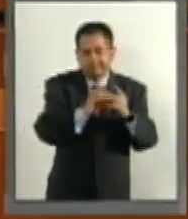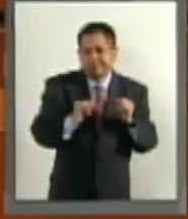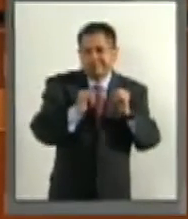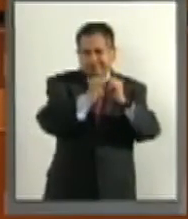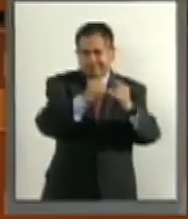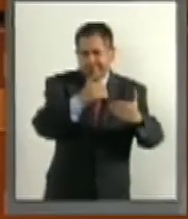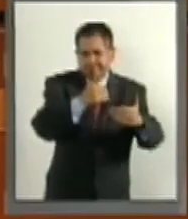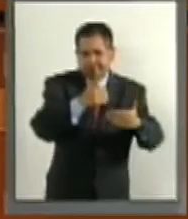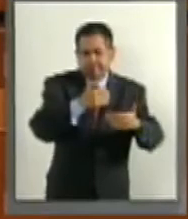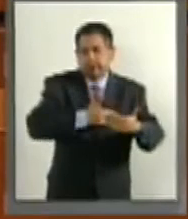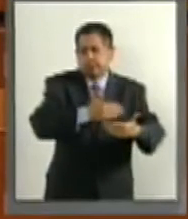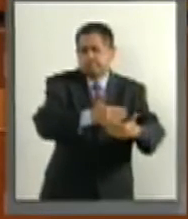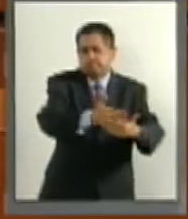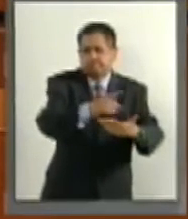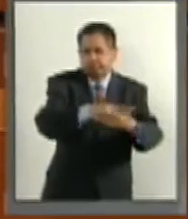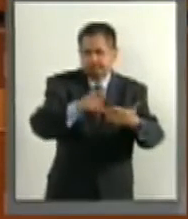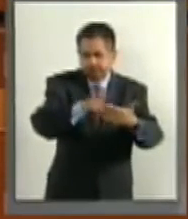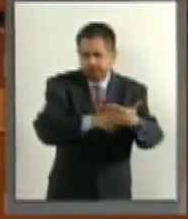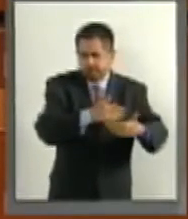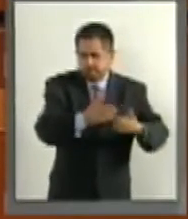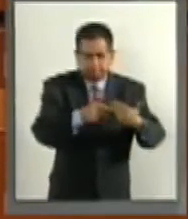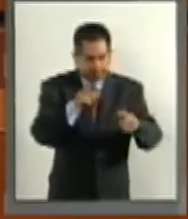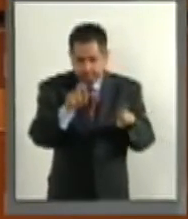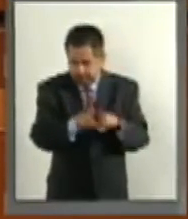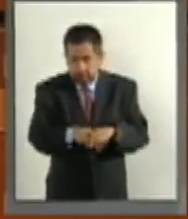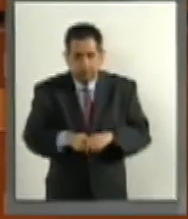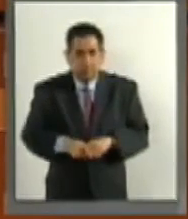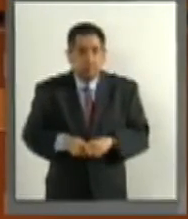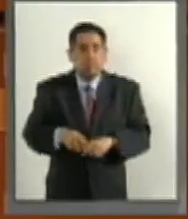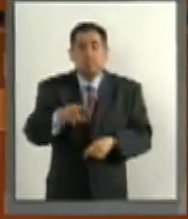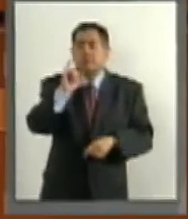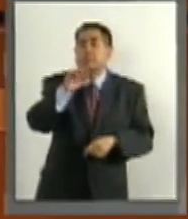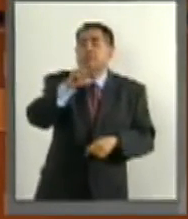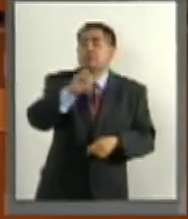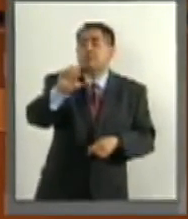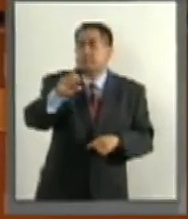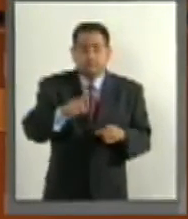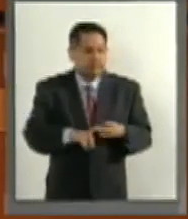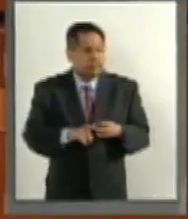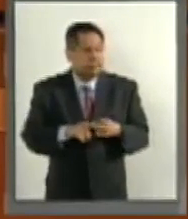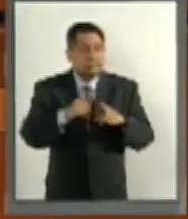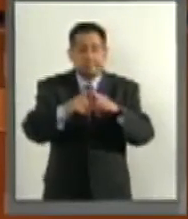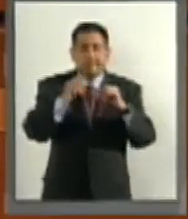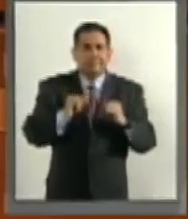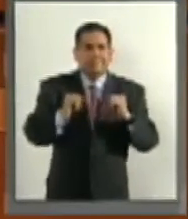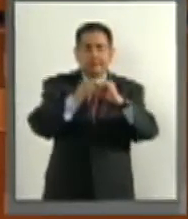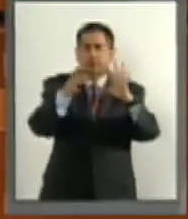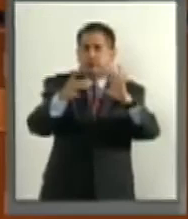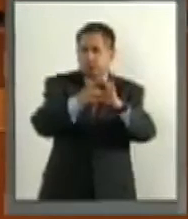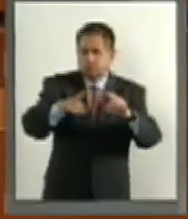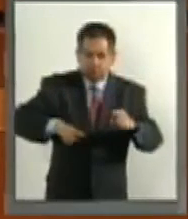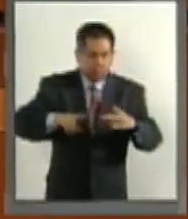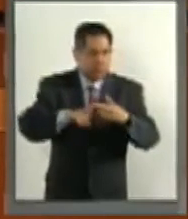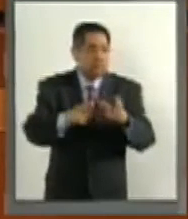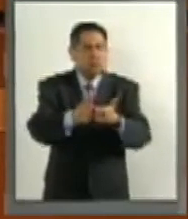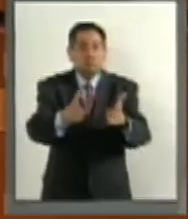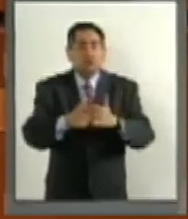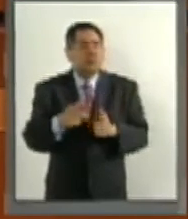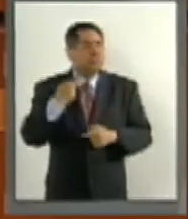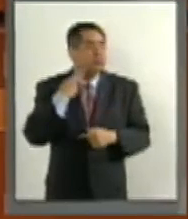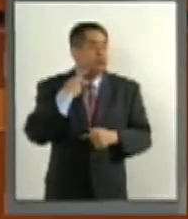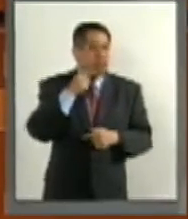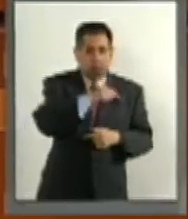Instituciones y Procedimientos Electorales. El Instituto Nacional Electoral, los organismos públicos locales, los partidos políticos y